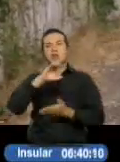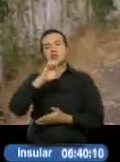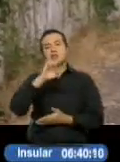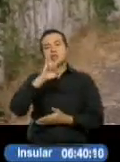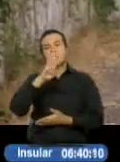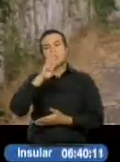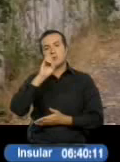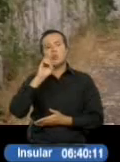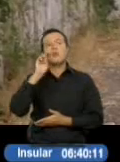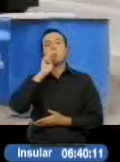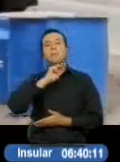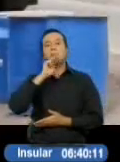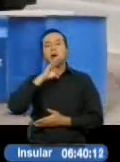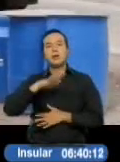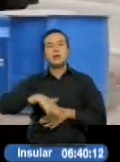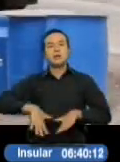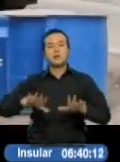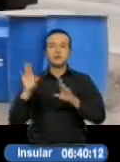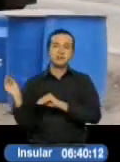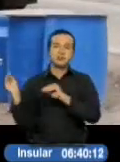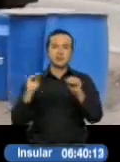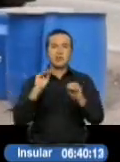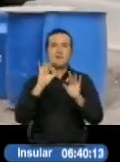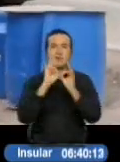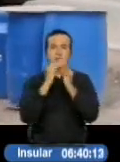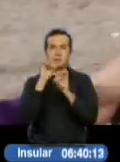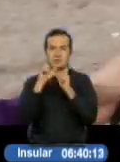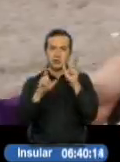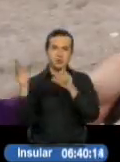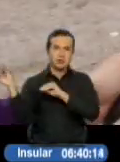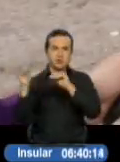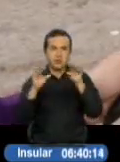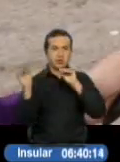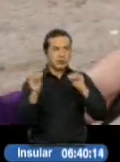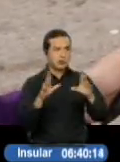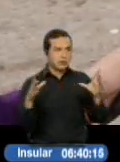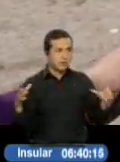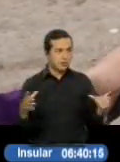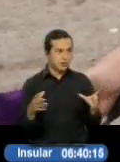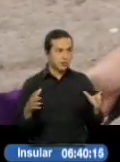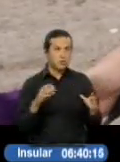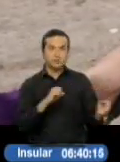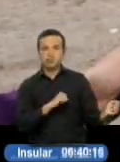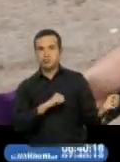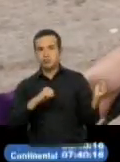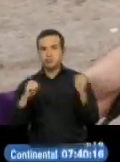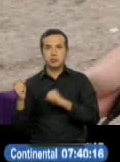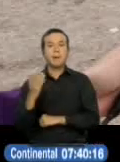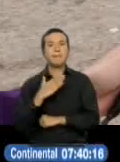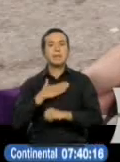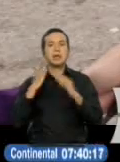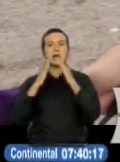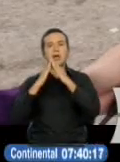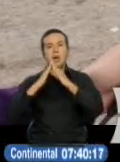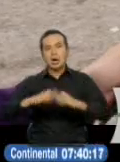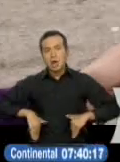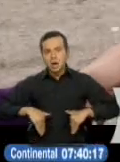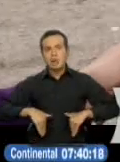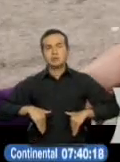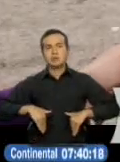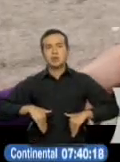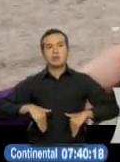Renacer del Cantón Manta, donde fueron reubicadas familias damnificadas. Con el terremoto se me cayó la casa y quedé en nada